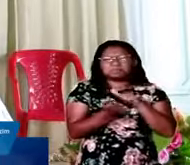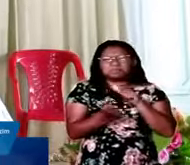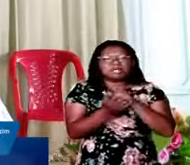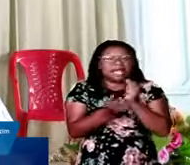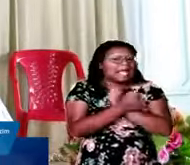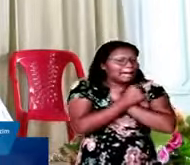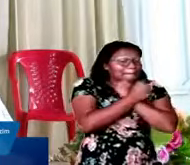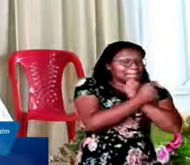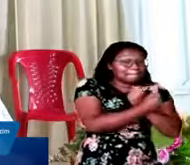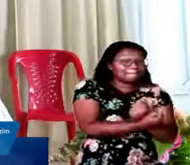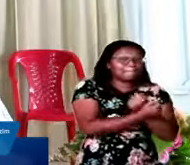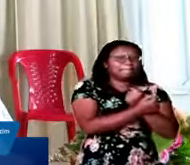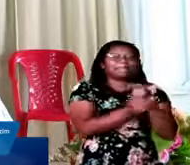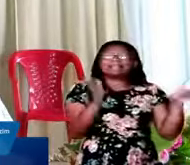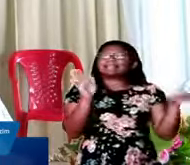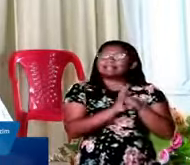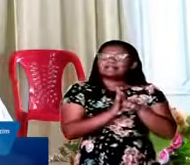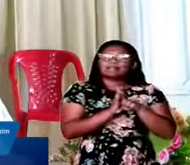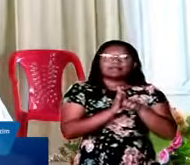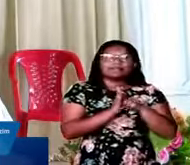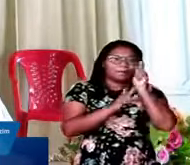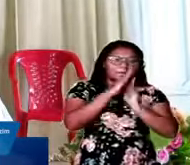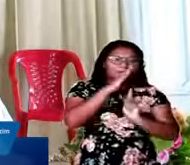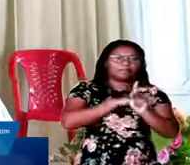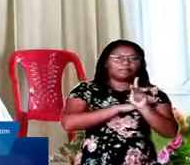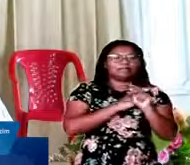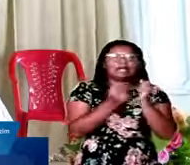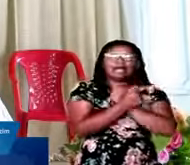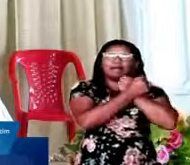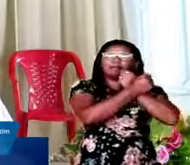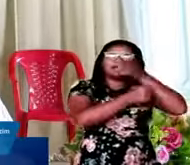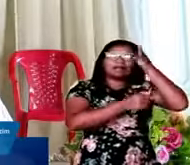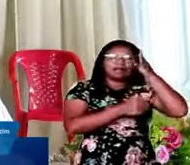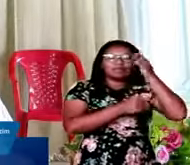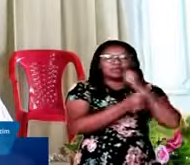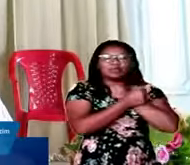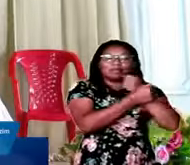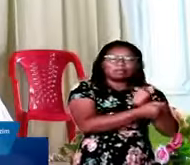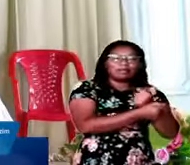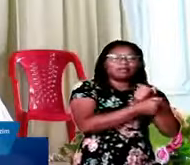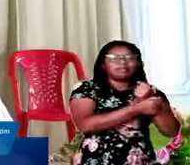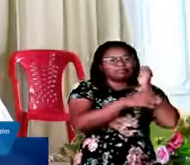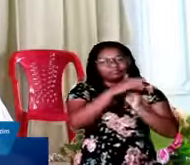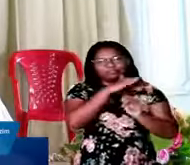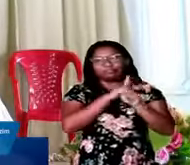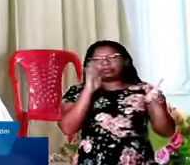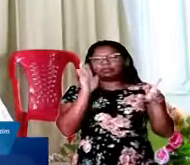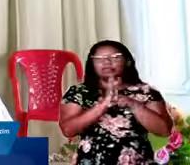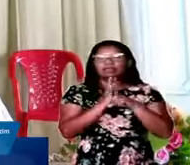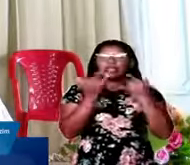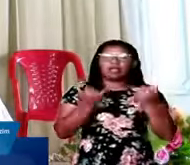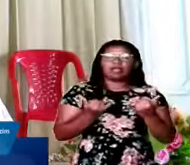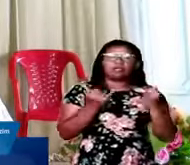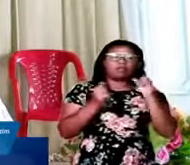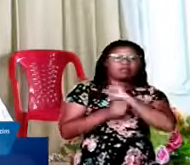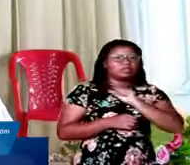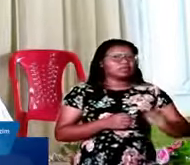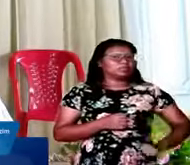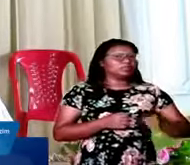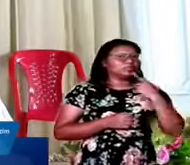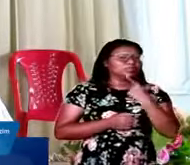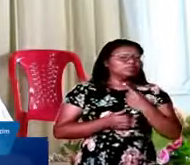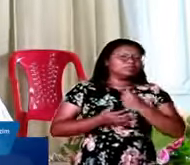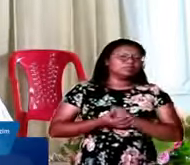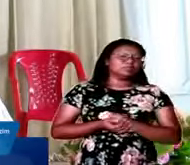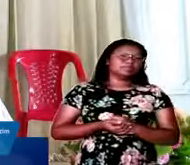al prójimo es la ley y los profetas. Amar a Dios y amar al prójimo cumple la ley y los profetas. Ahora el Señor dice